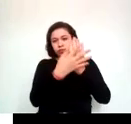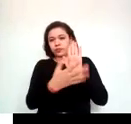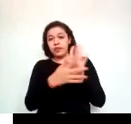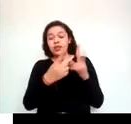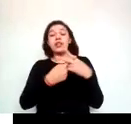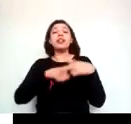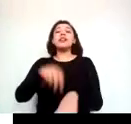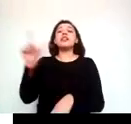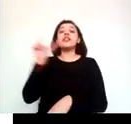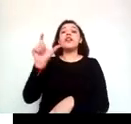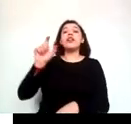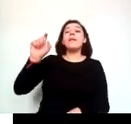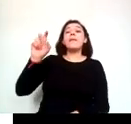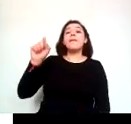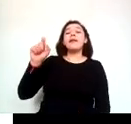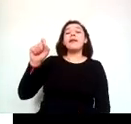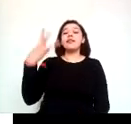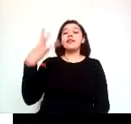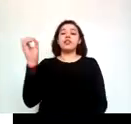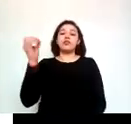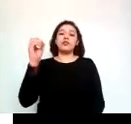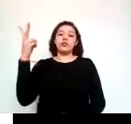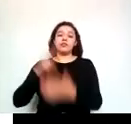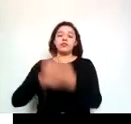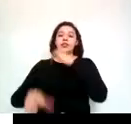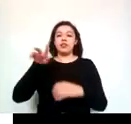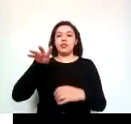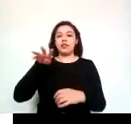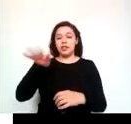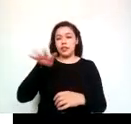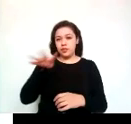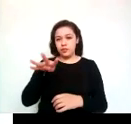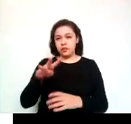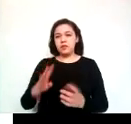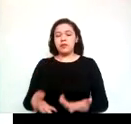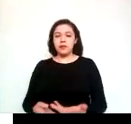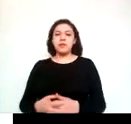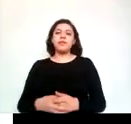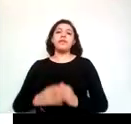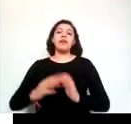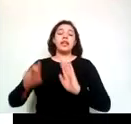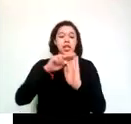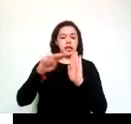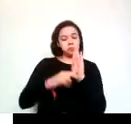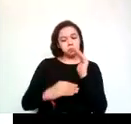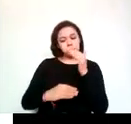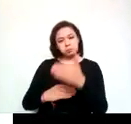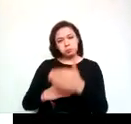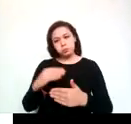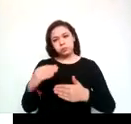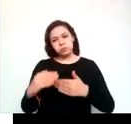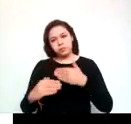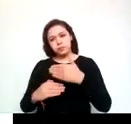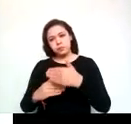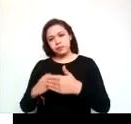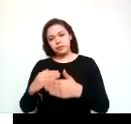del 23 de octubre del 2019. Entra una primera fase. La normatividad está planeada para que se ponga o